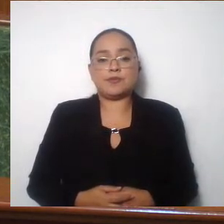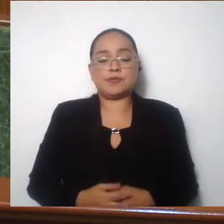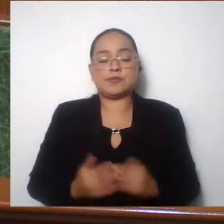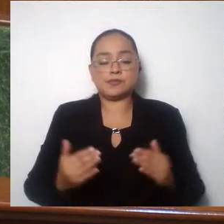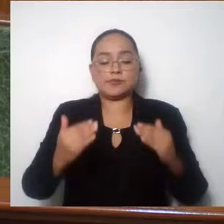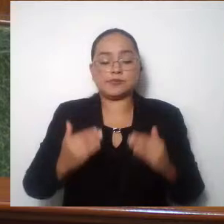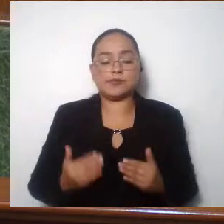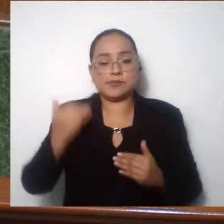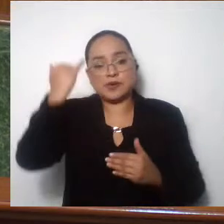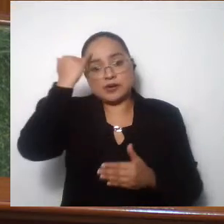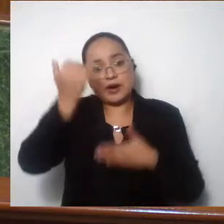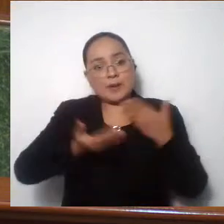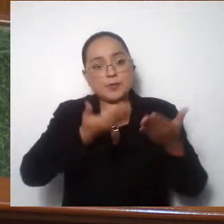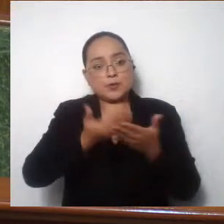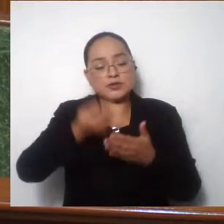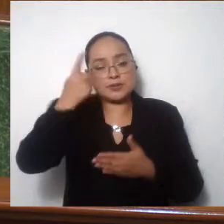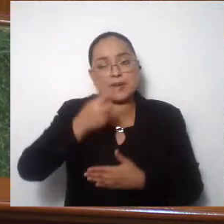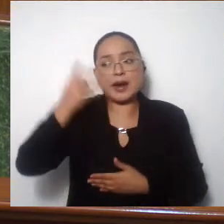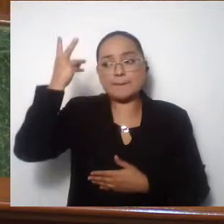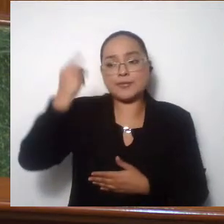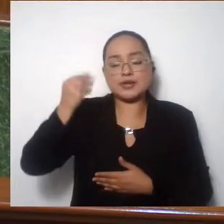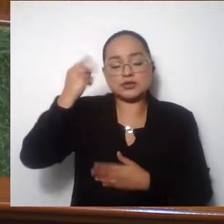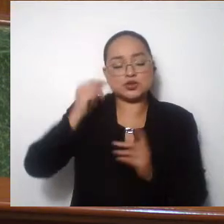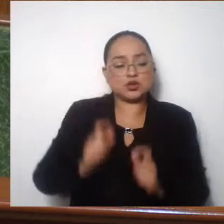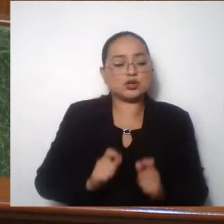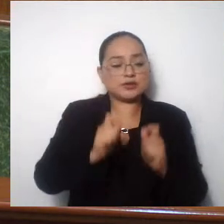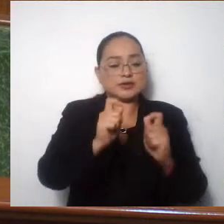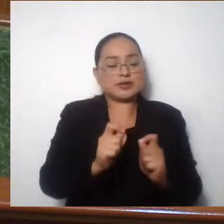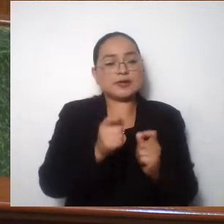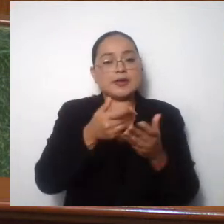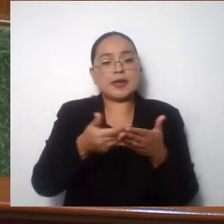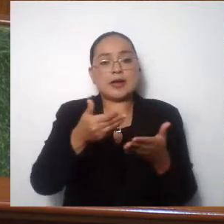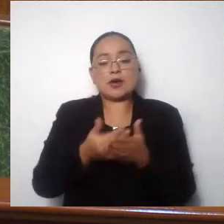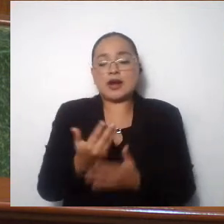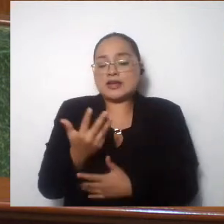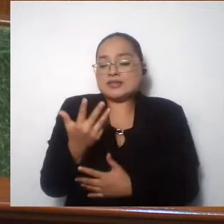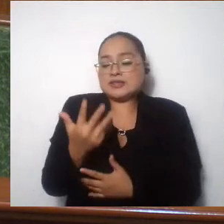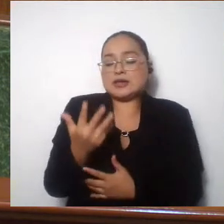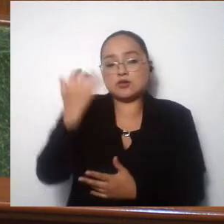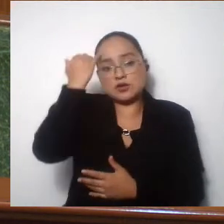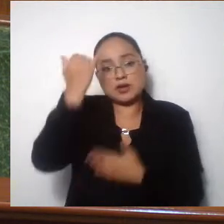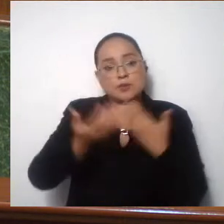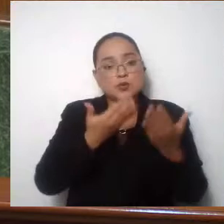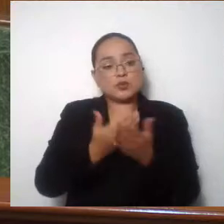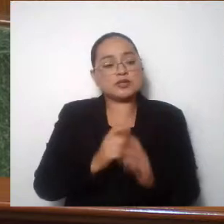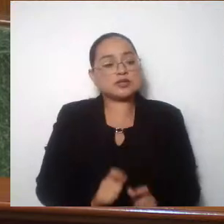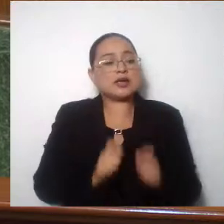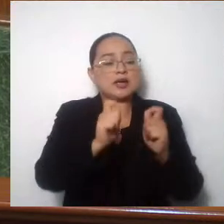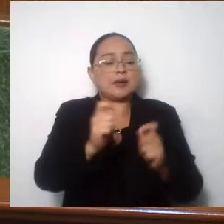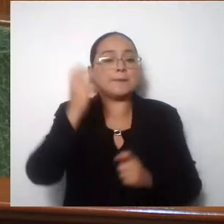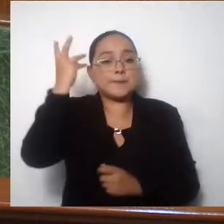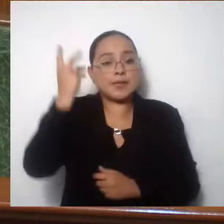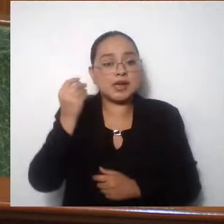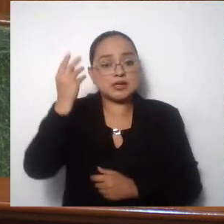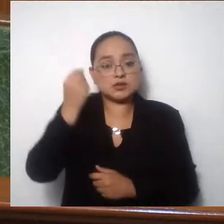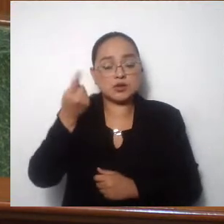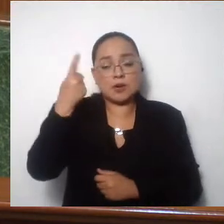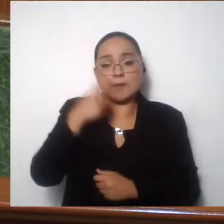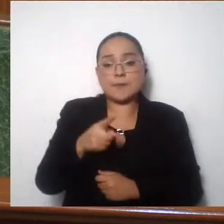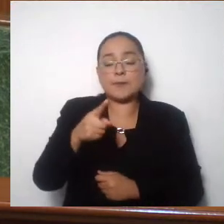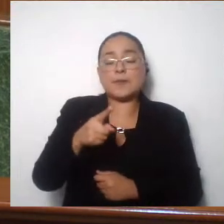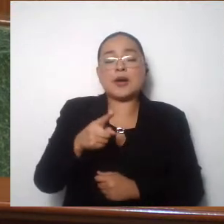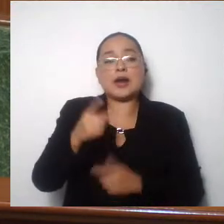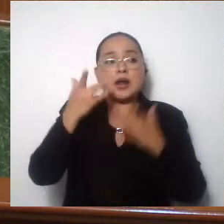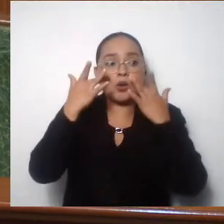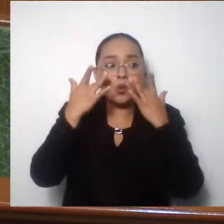Iniciativas de pensiones. Vamos a dar lectura a 5 iniciativas que proponen conceder pensión por retiro y por muerte a